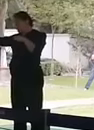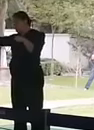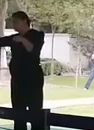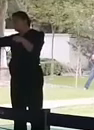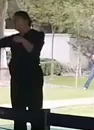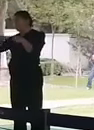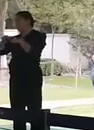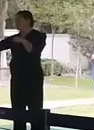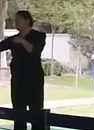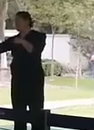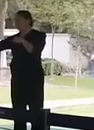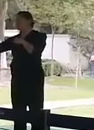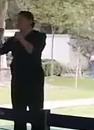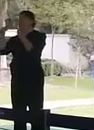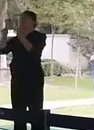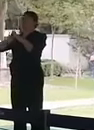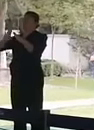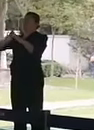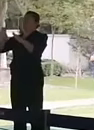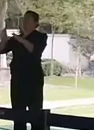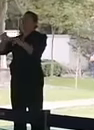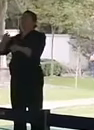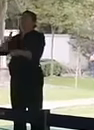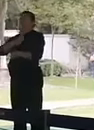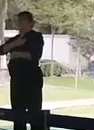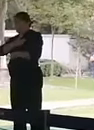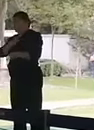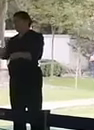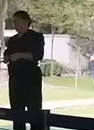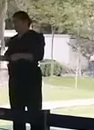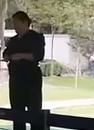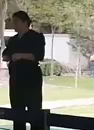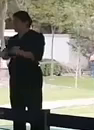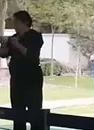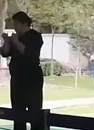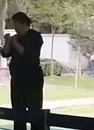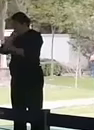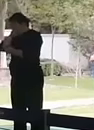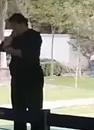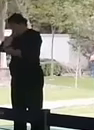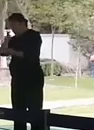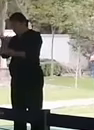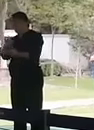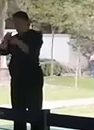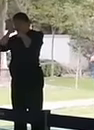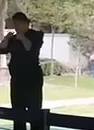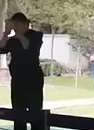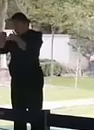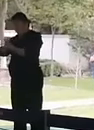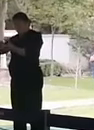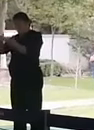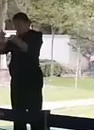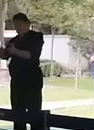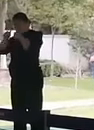la preocupación que tiene este gobierno de atender con derechos humanos, desde